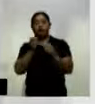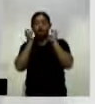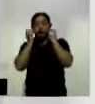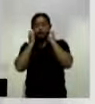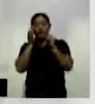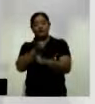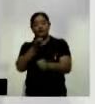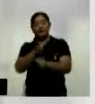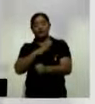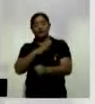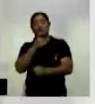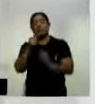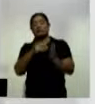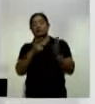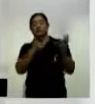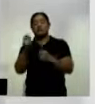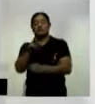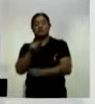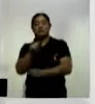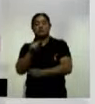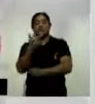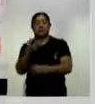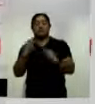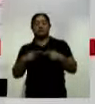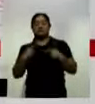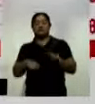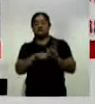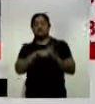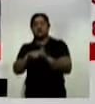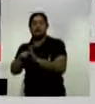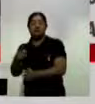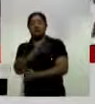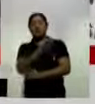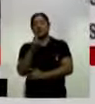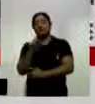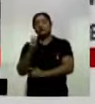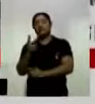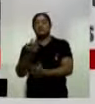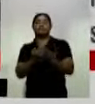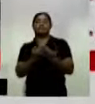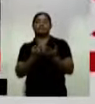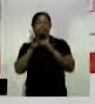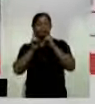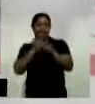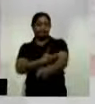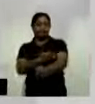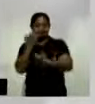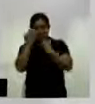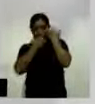este momento 1,778 casos negativos, 322 se encuentran en espera de resultado